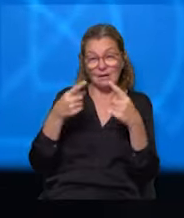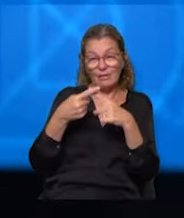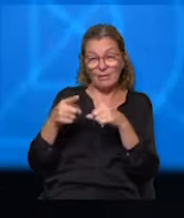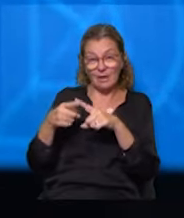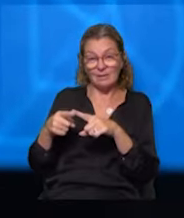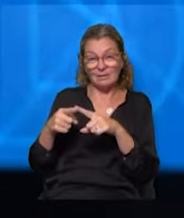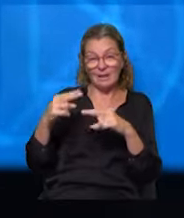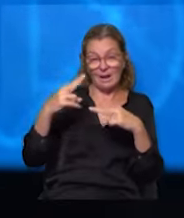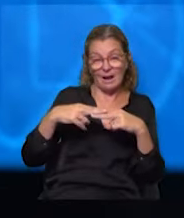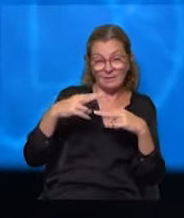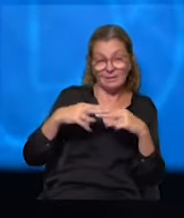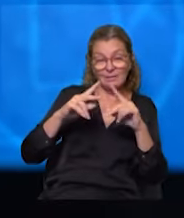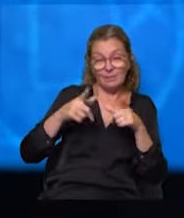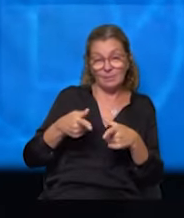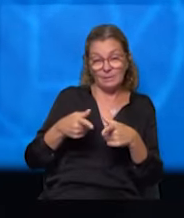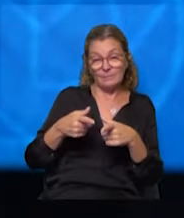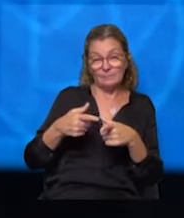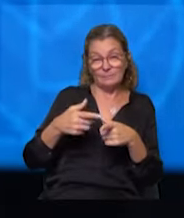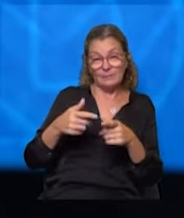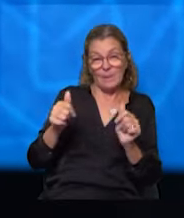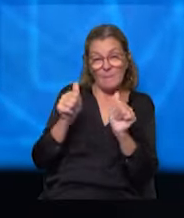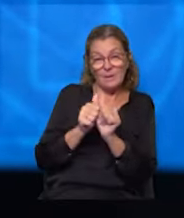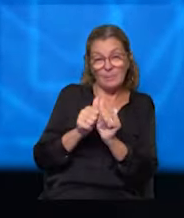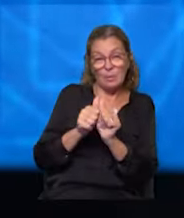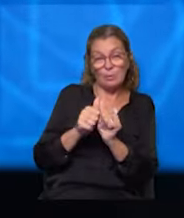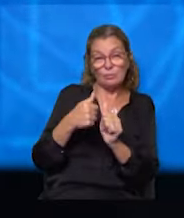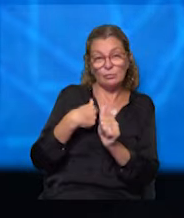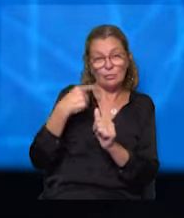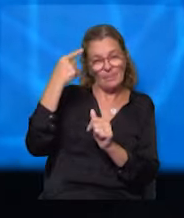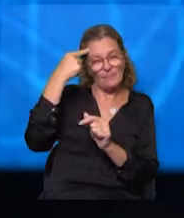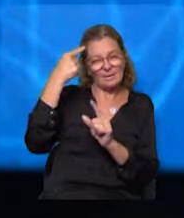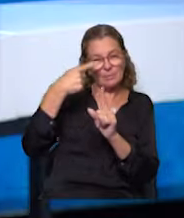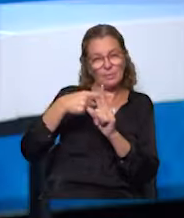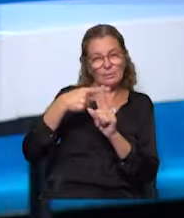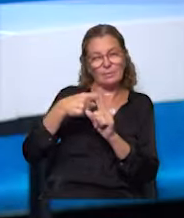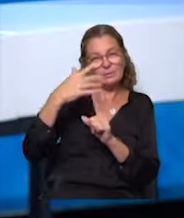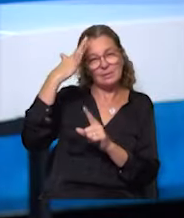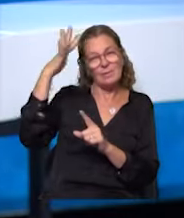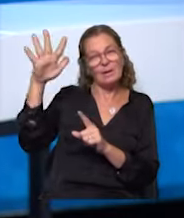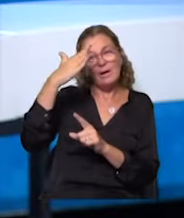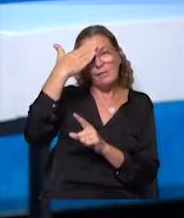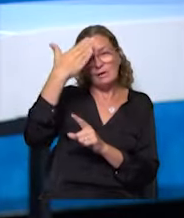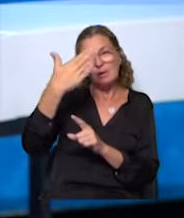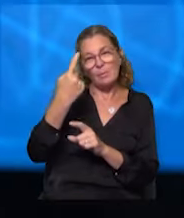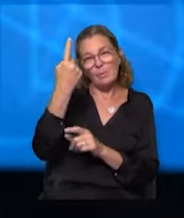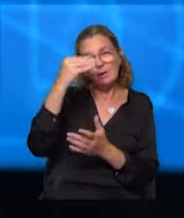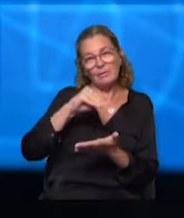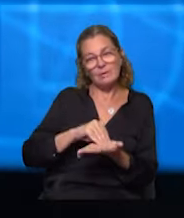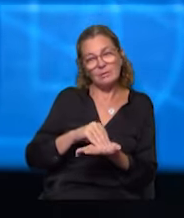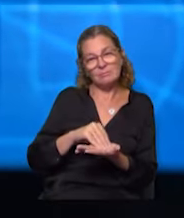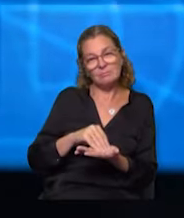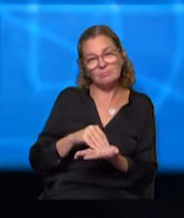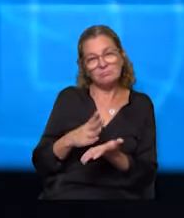medios en las redes eh yendo en la misma dirección yo soy muy optimista con te lo imaginas el frente ample ganando en primera vuelta